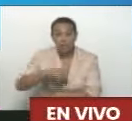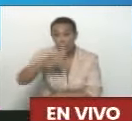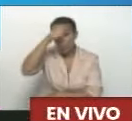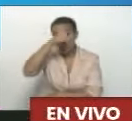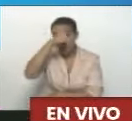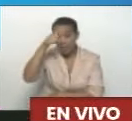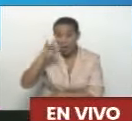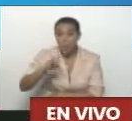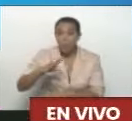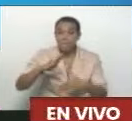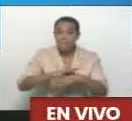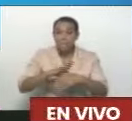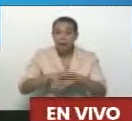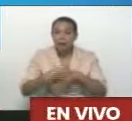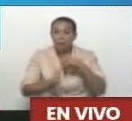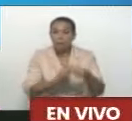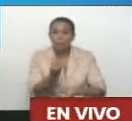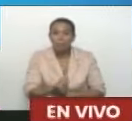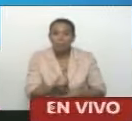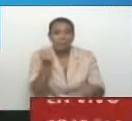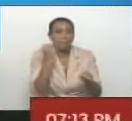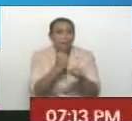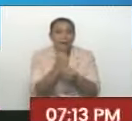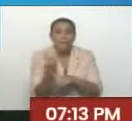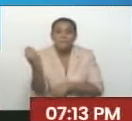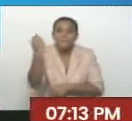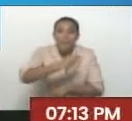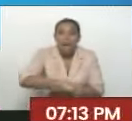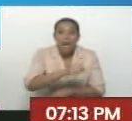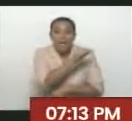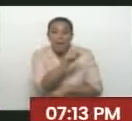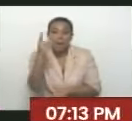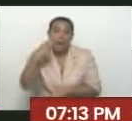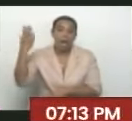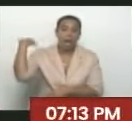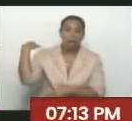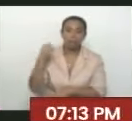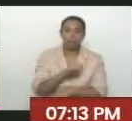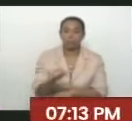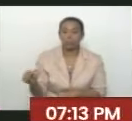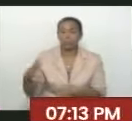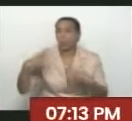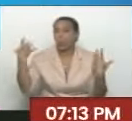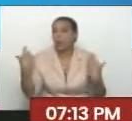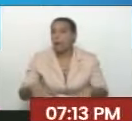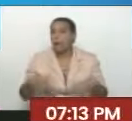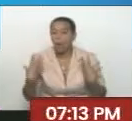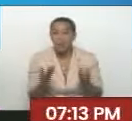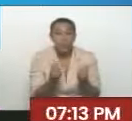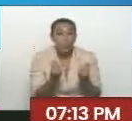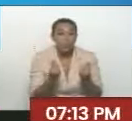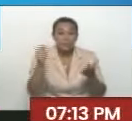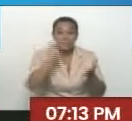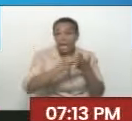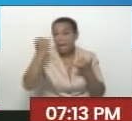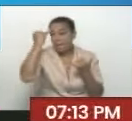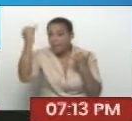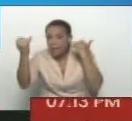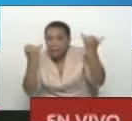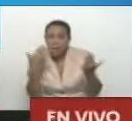domingo, lunes y martes de carnaval trabajé más que todo el resto de los días del año. La cantidad de